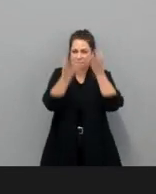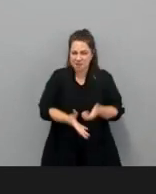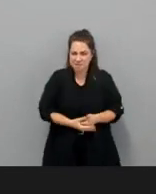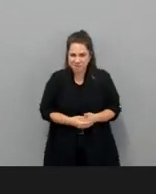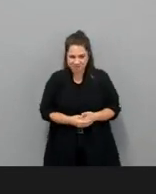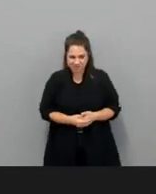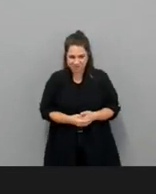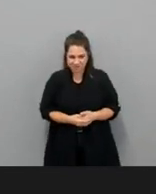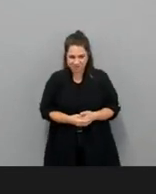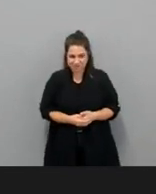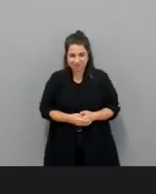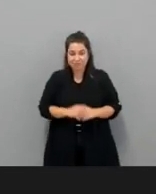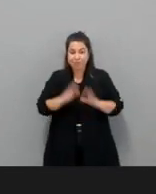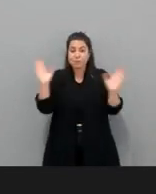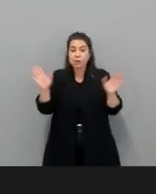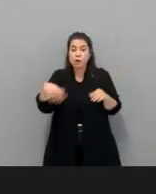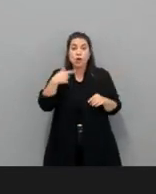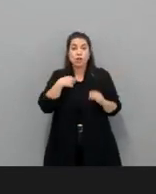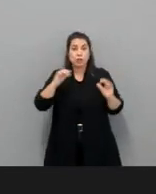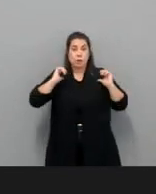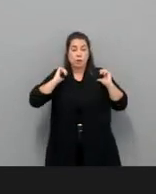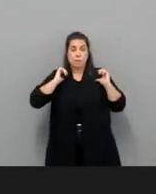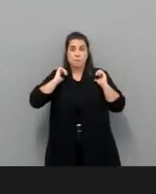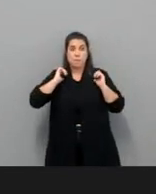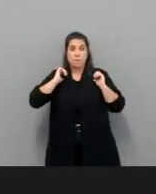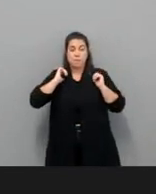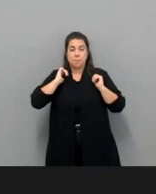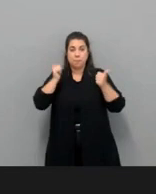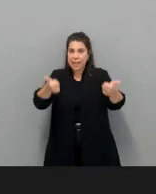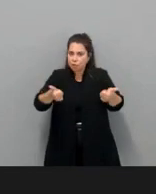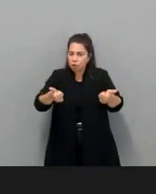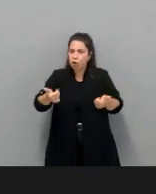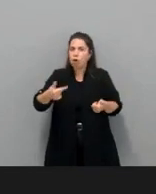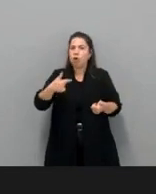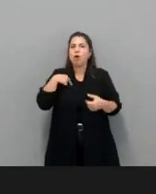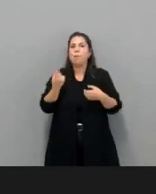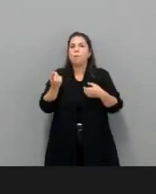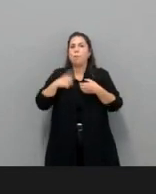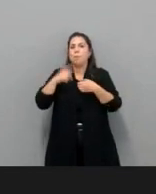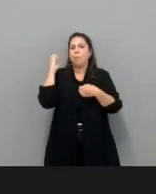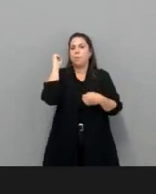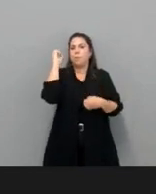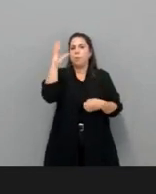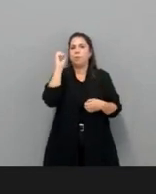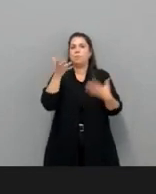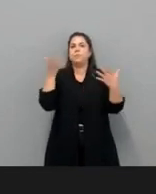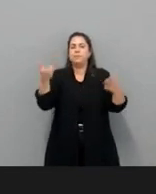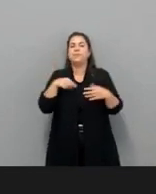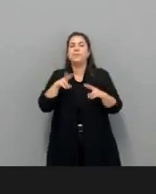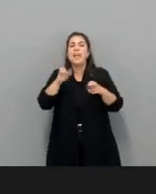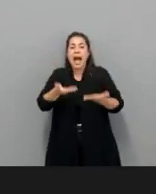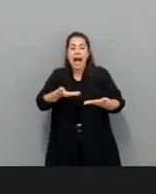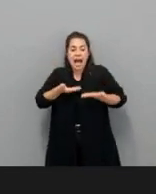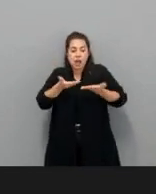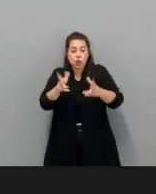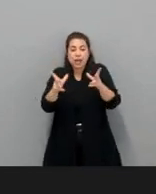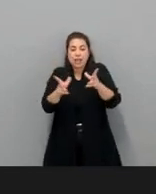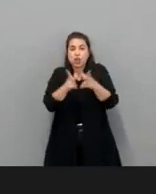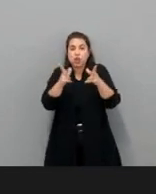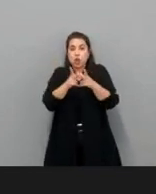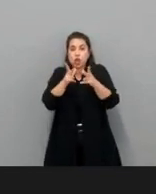yo voy a comenzar mi participación hablando de las ayudas sociales para